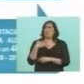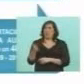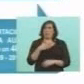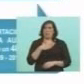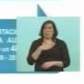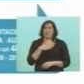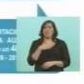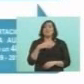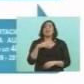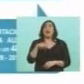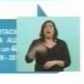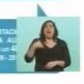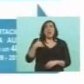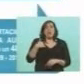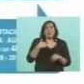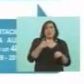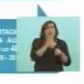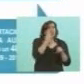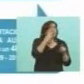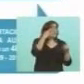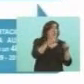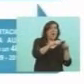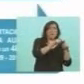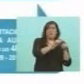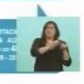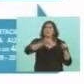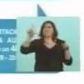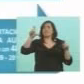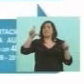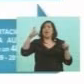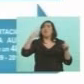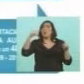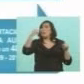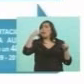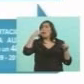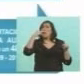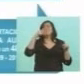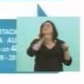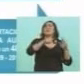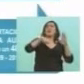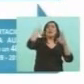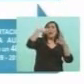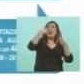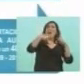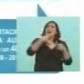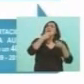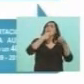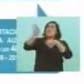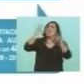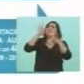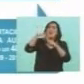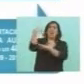la Argentina ha crecido del 2009 al 2011 en exportación de rubros, convirtiéndose en el cuarto